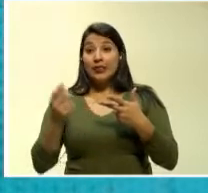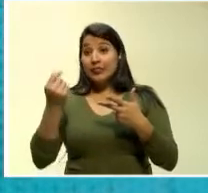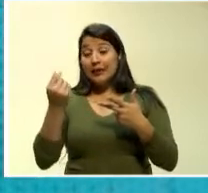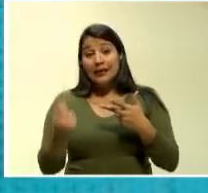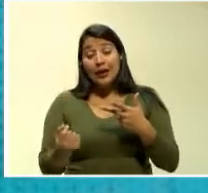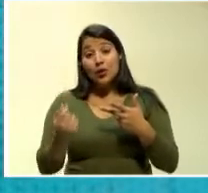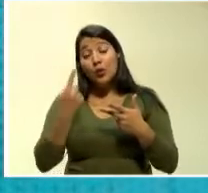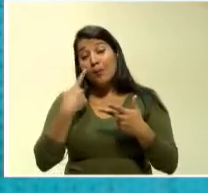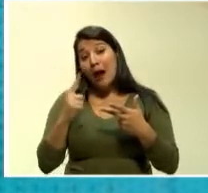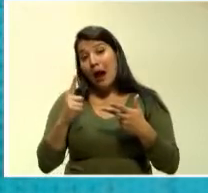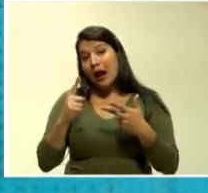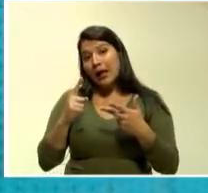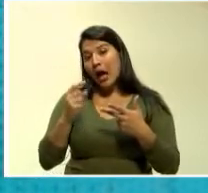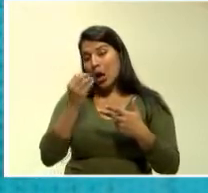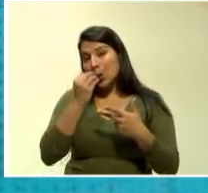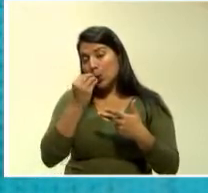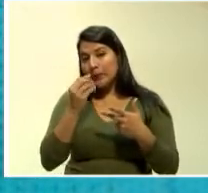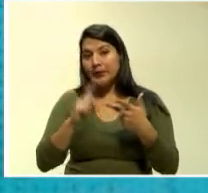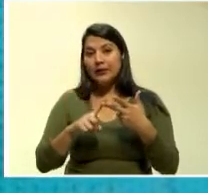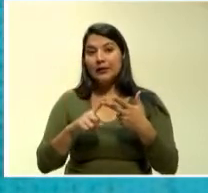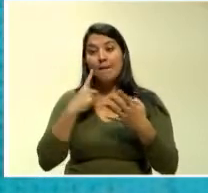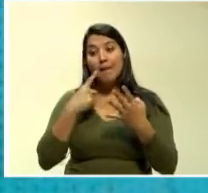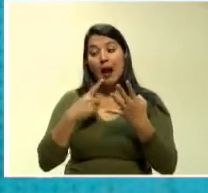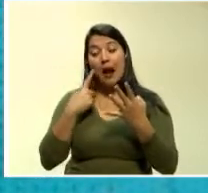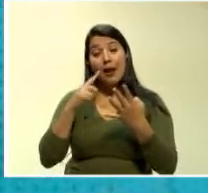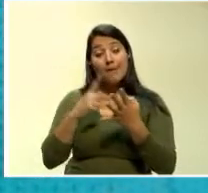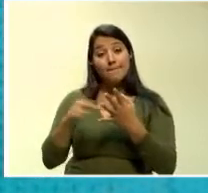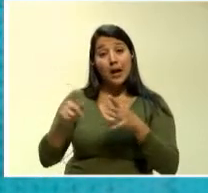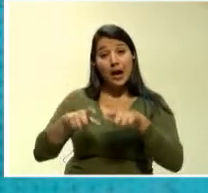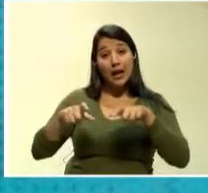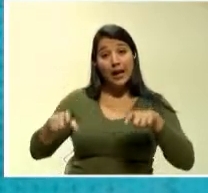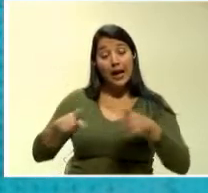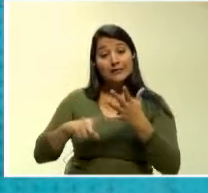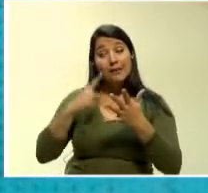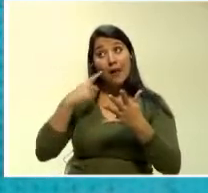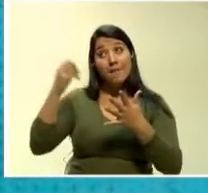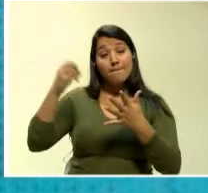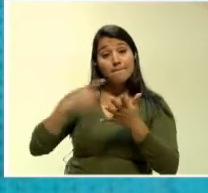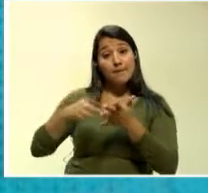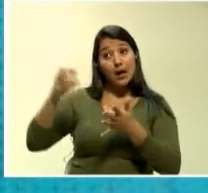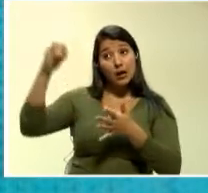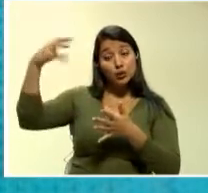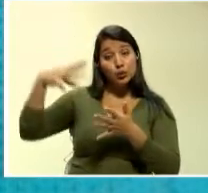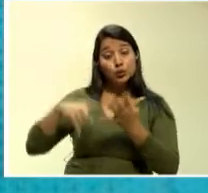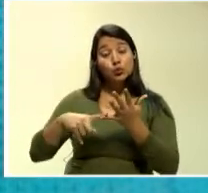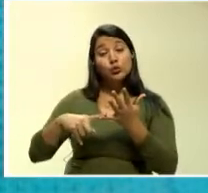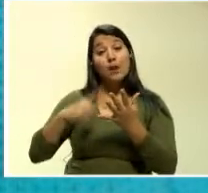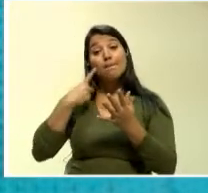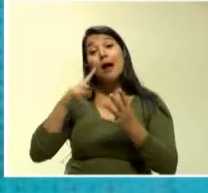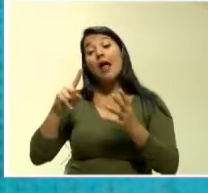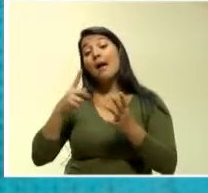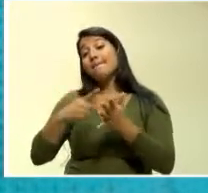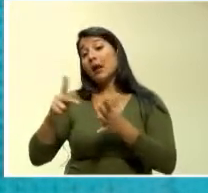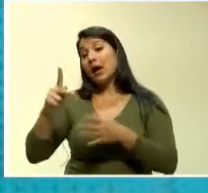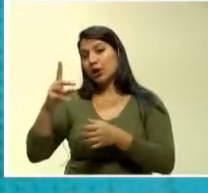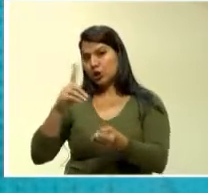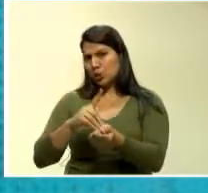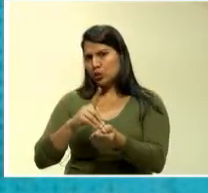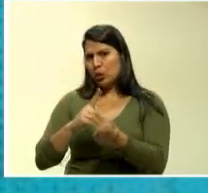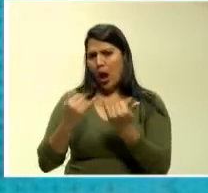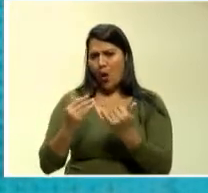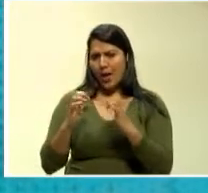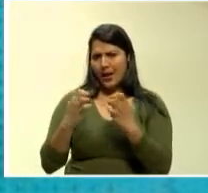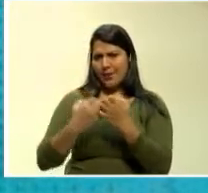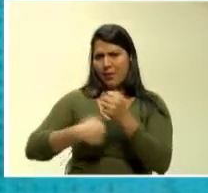dineros para meriendas, para pagar canchas, para pagar iluminaciones, para pagar un doctor. La Liga Femenina en realidad